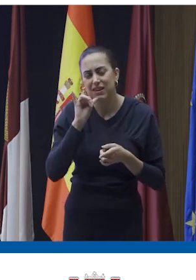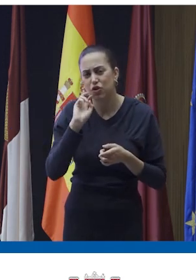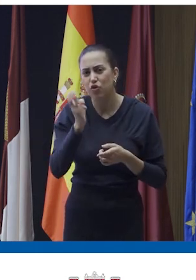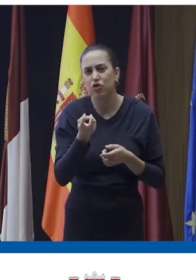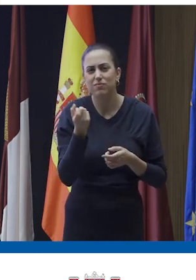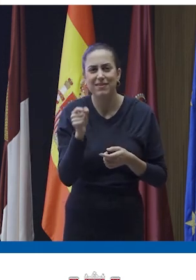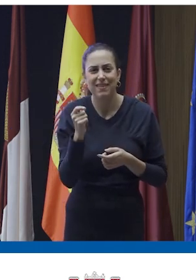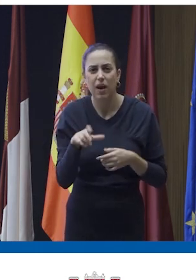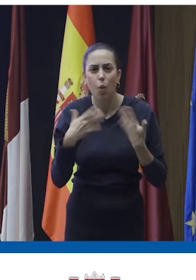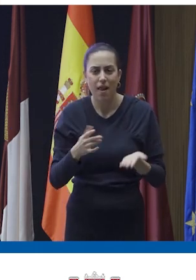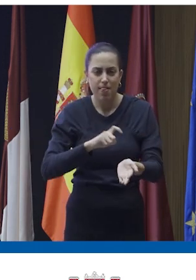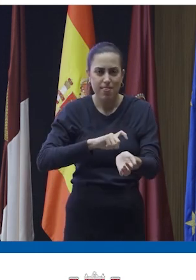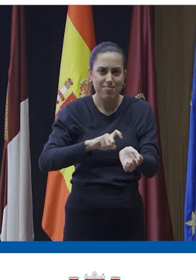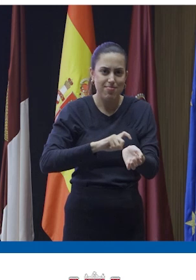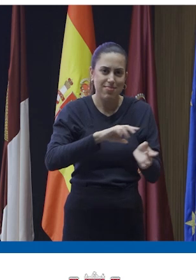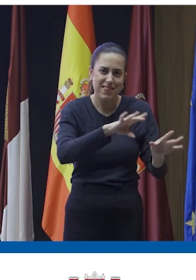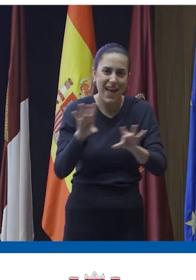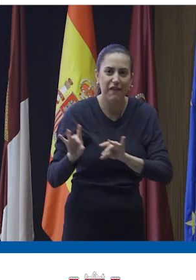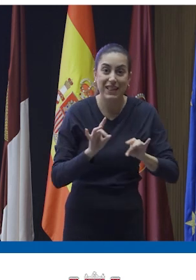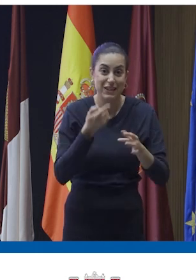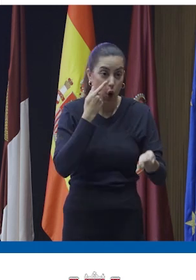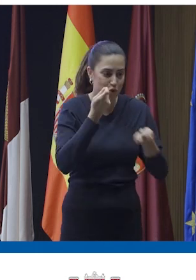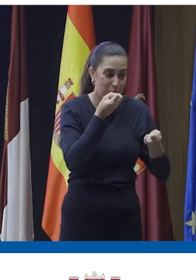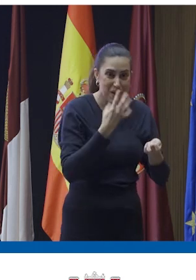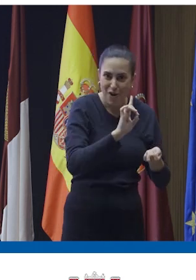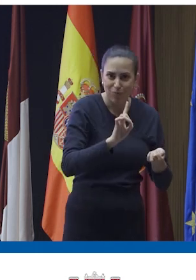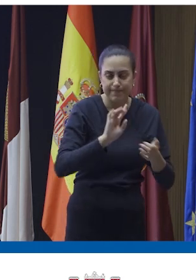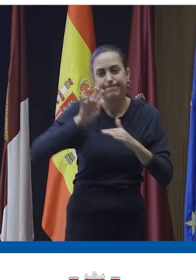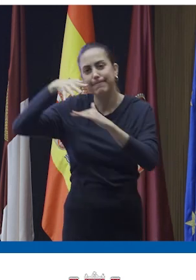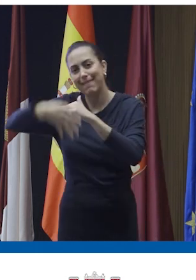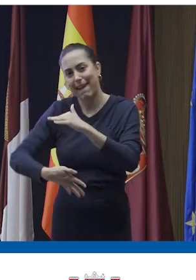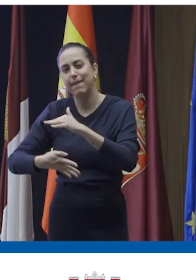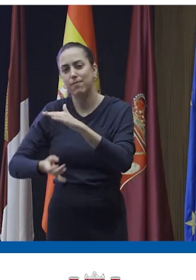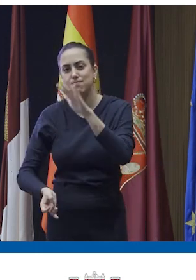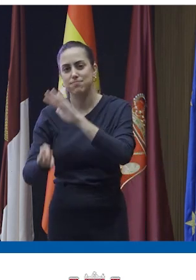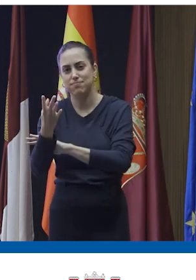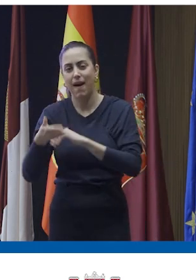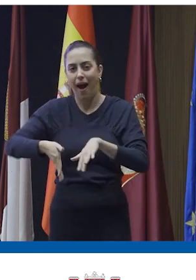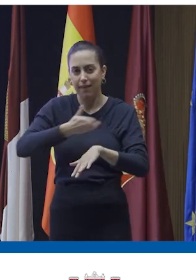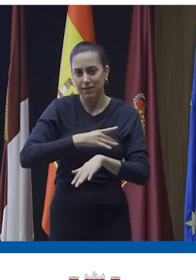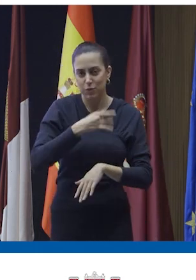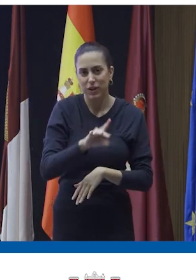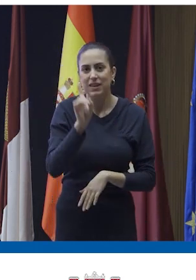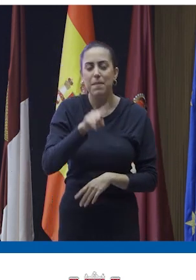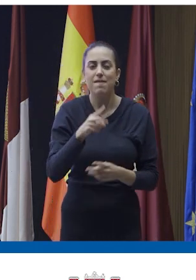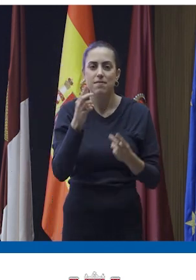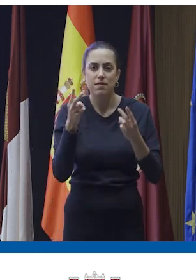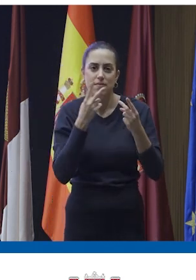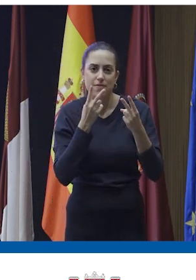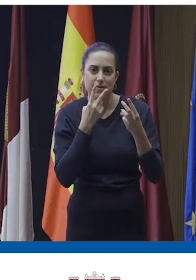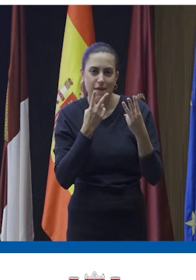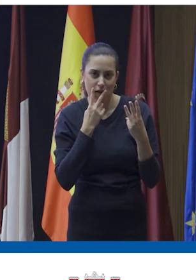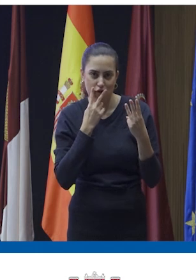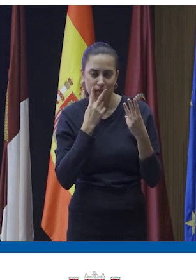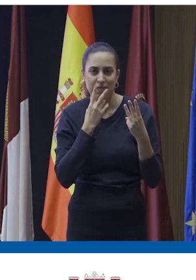Una diabetes mal controlada es un factor de riesgo de progresión y hace que aparezcan mucho antes. El tabaco, por